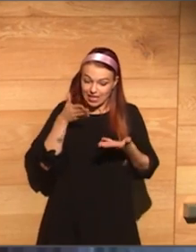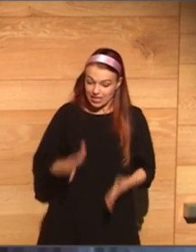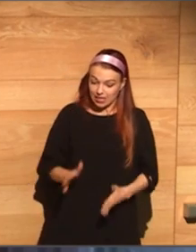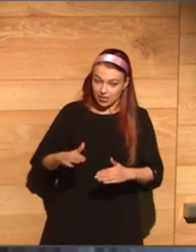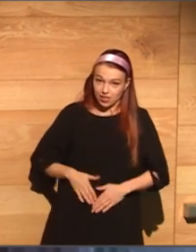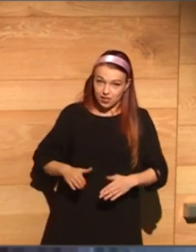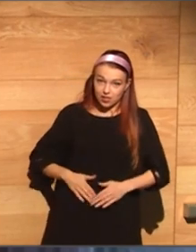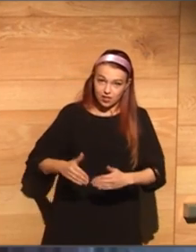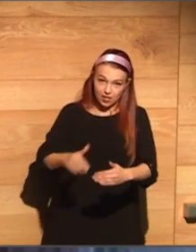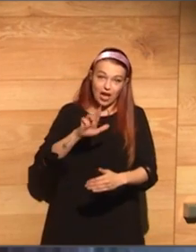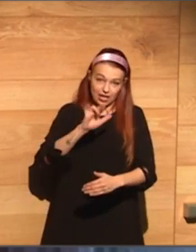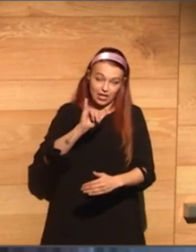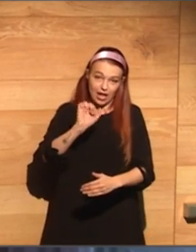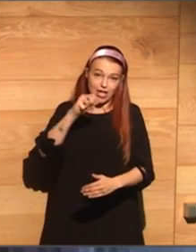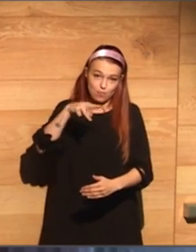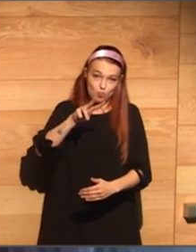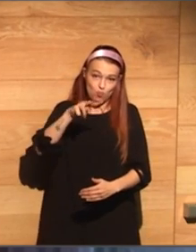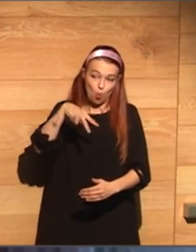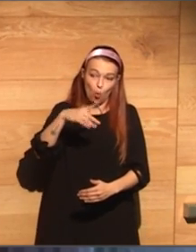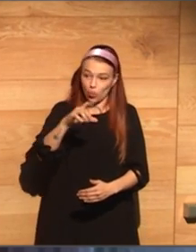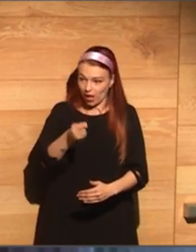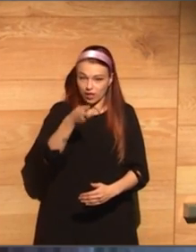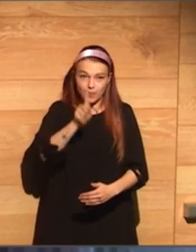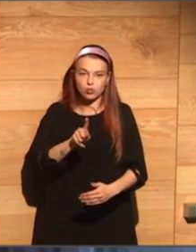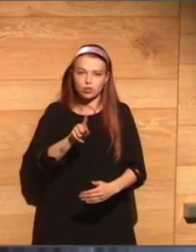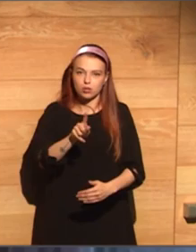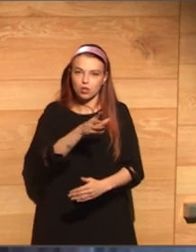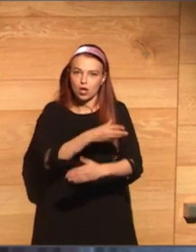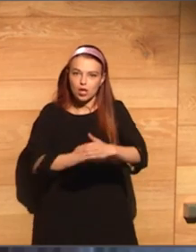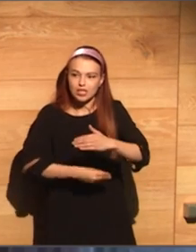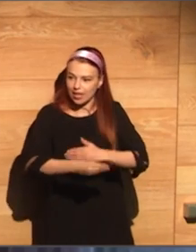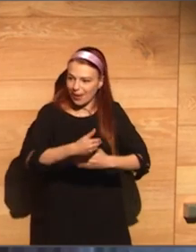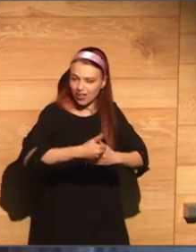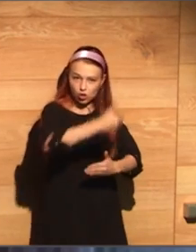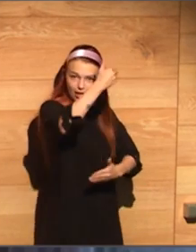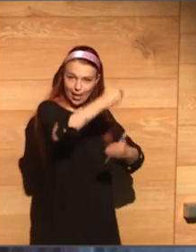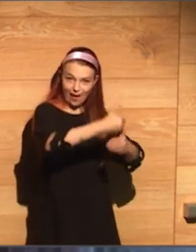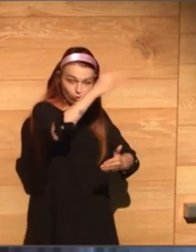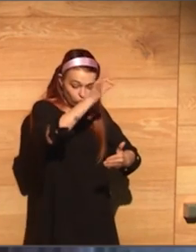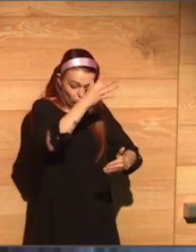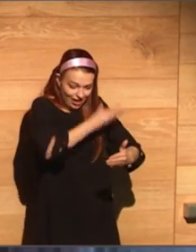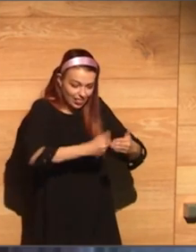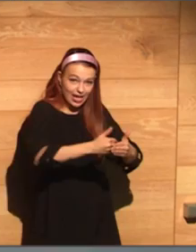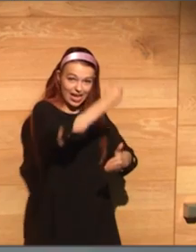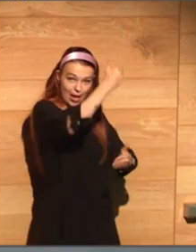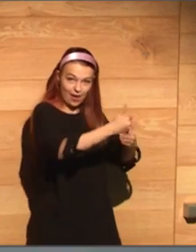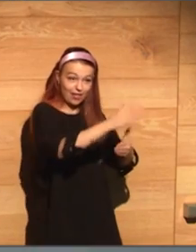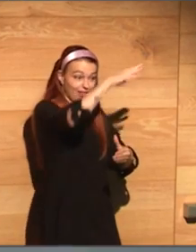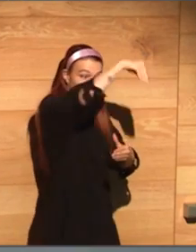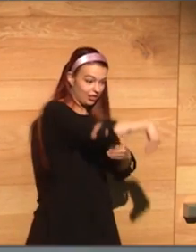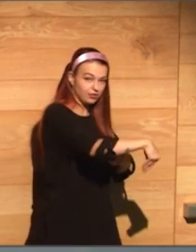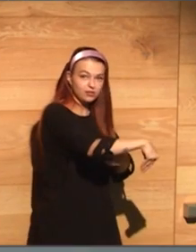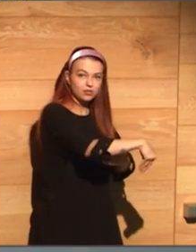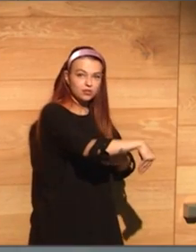Y entonces a Raimundita, según sale, la emparedan. Bueno, ahí. Claro. Qué pena, por favor. Pero yo no tengo la culpa, esto es la